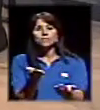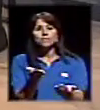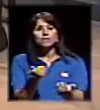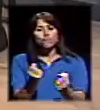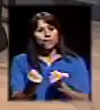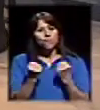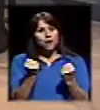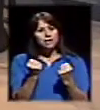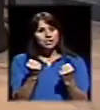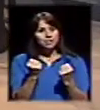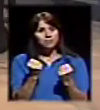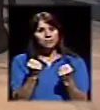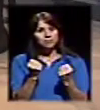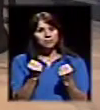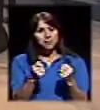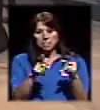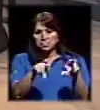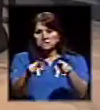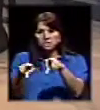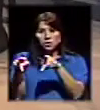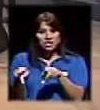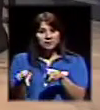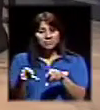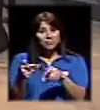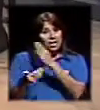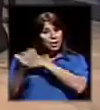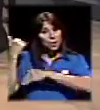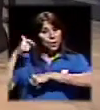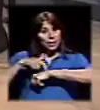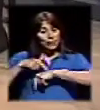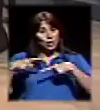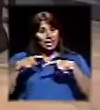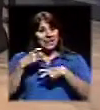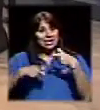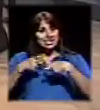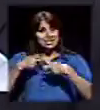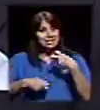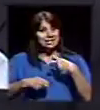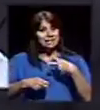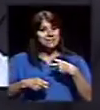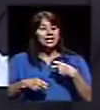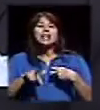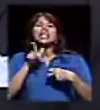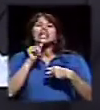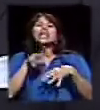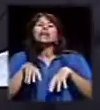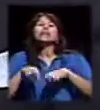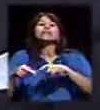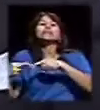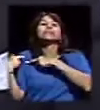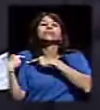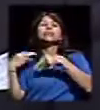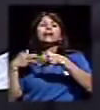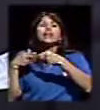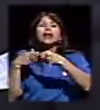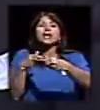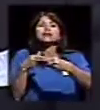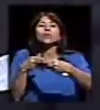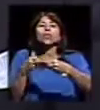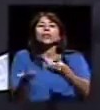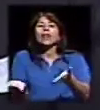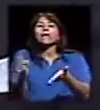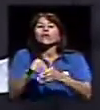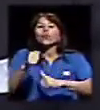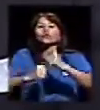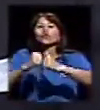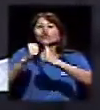fuerte, digamos, en la sociedad civil en ese momento de crisis. Uh-huh. El que toma el liderazgo de la reconstrucción de la ciudad es el sector público. Es